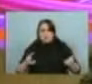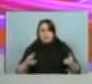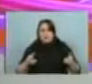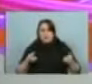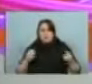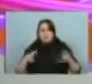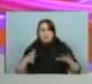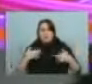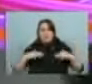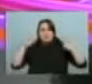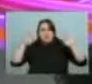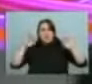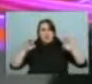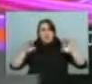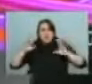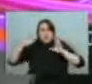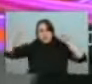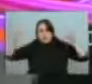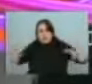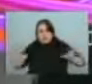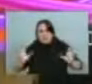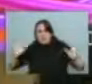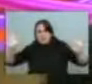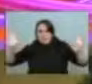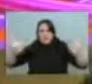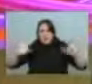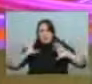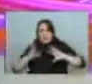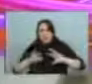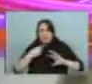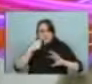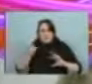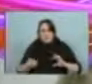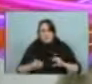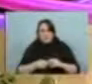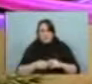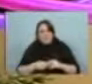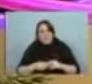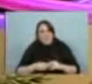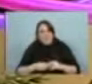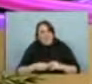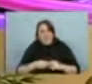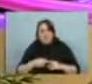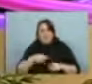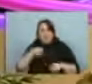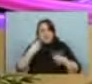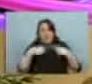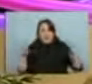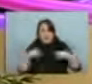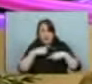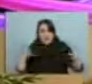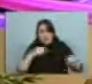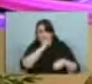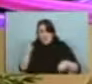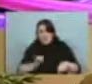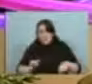travesaño. Porque dicen que me salvó el travesaño. ¿Te parece? No estuvo muy bien. Zulma, acá llegó